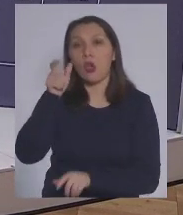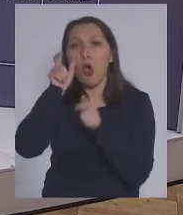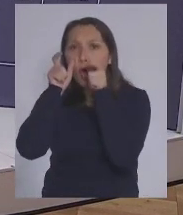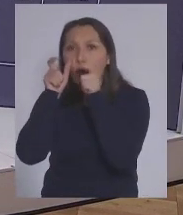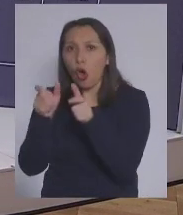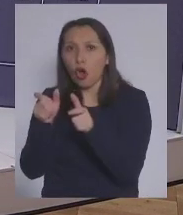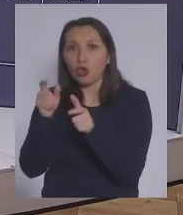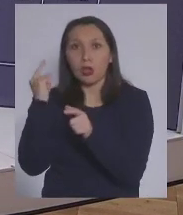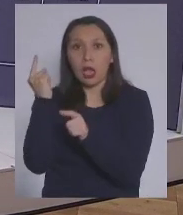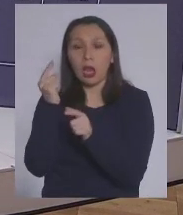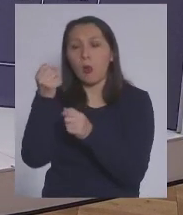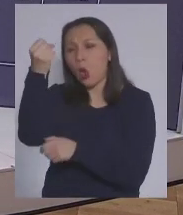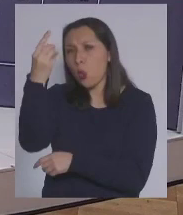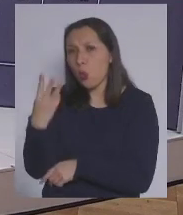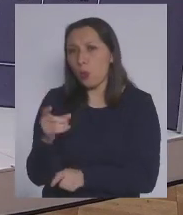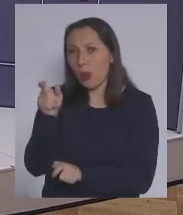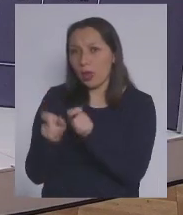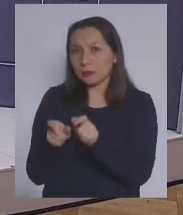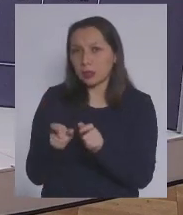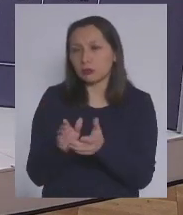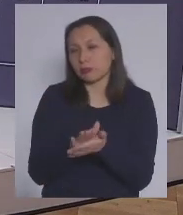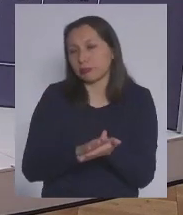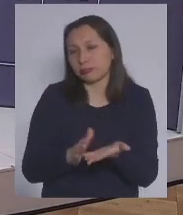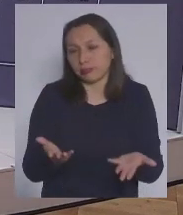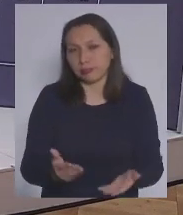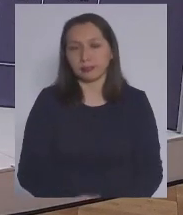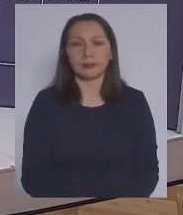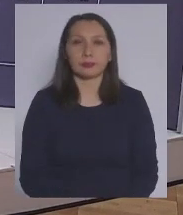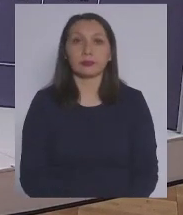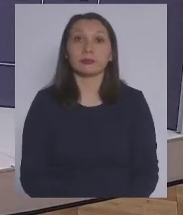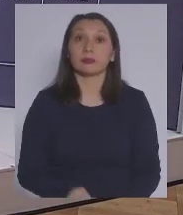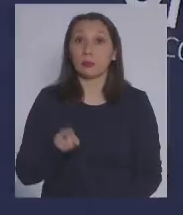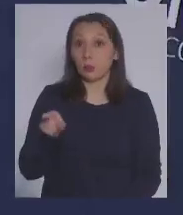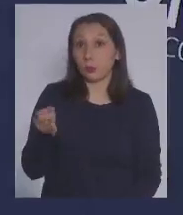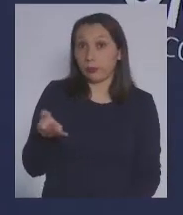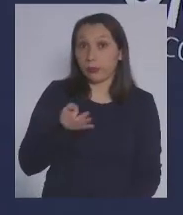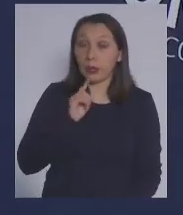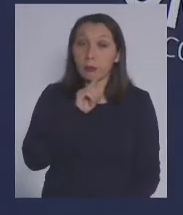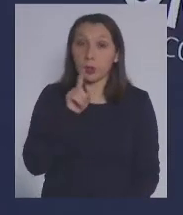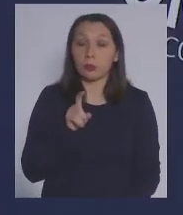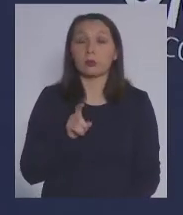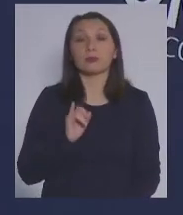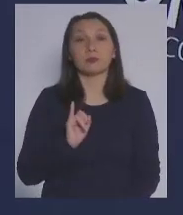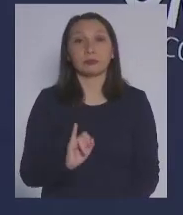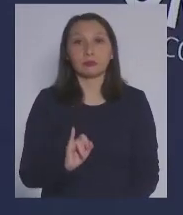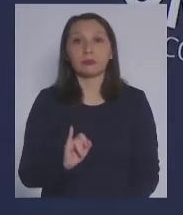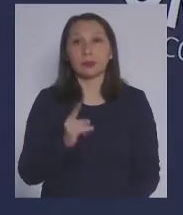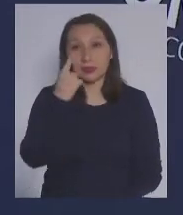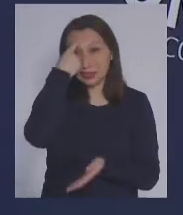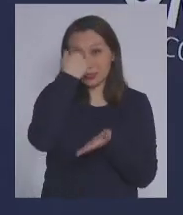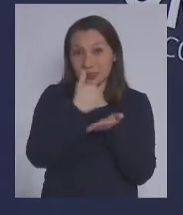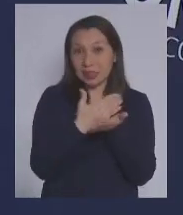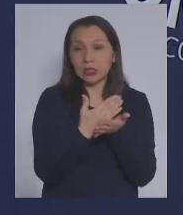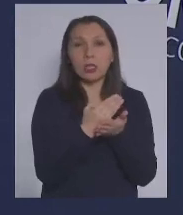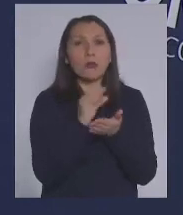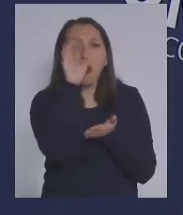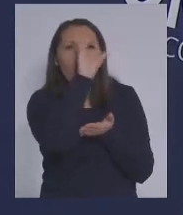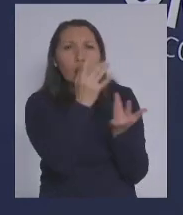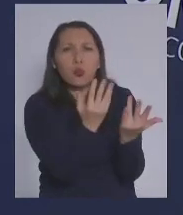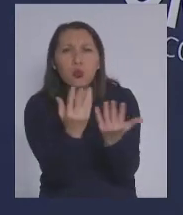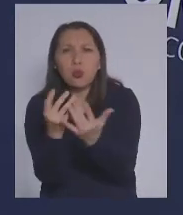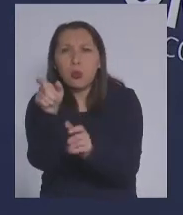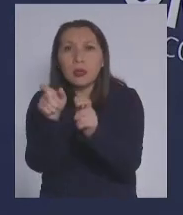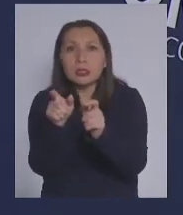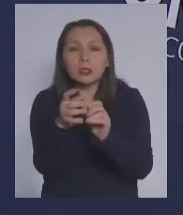en el conteo de casos por ejemplo bueno con respecto a su pregunta efectivamente la estrategia de testeo trazabilidad